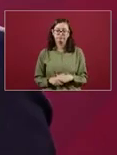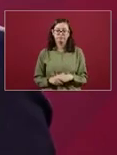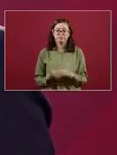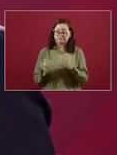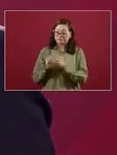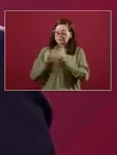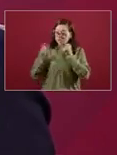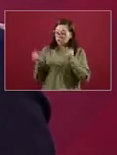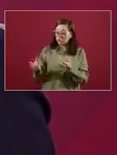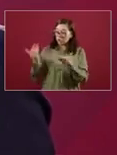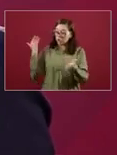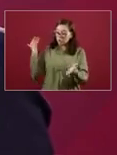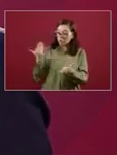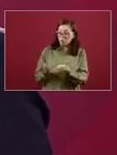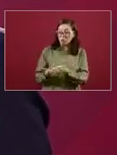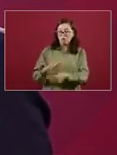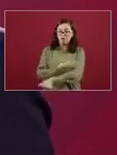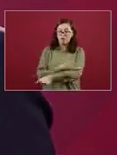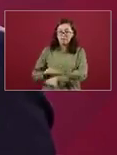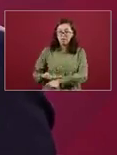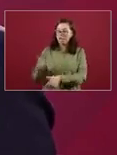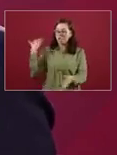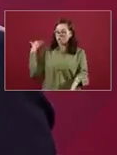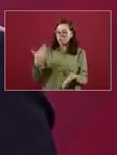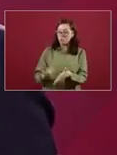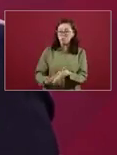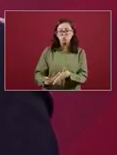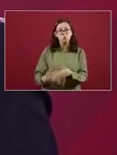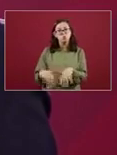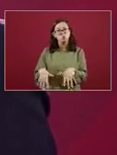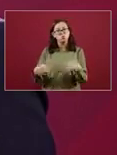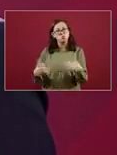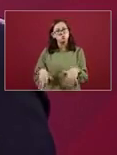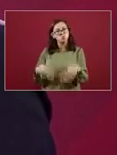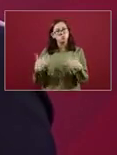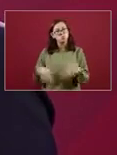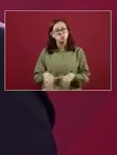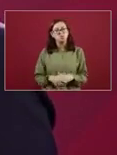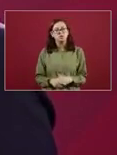historia, por su familia. Y ella